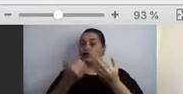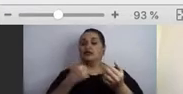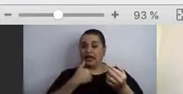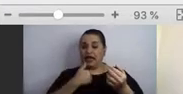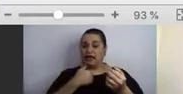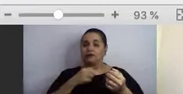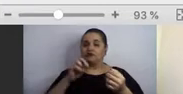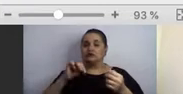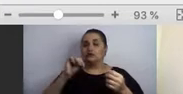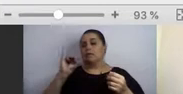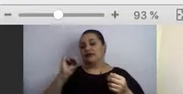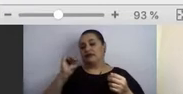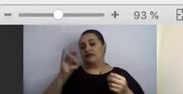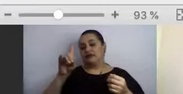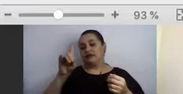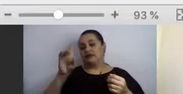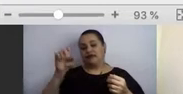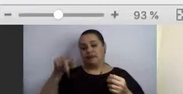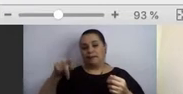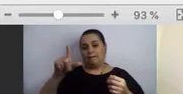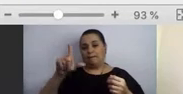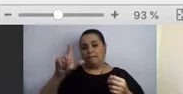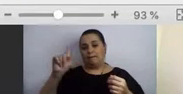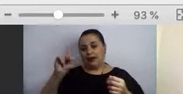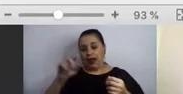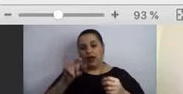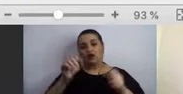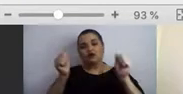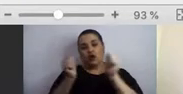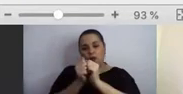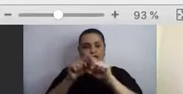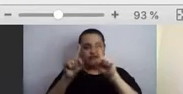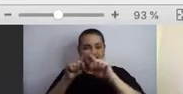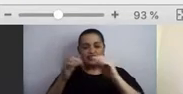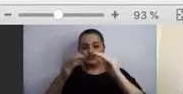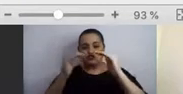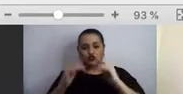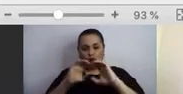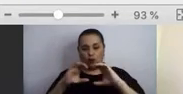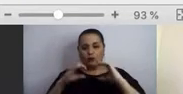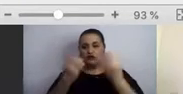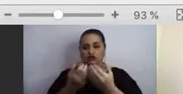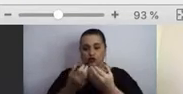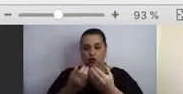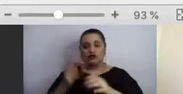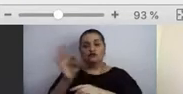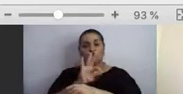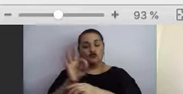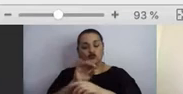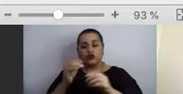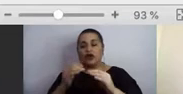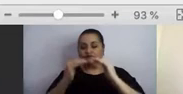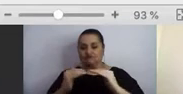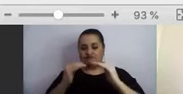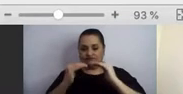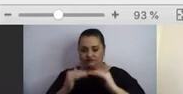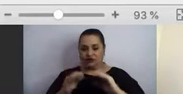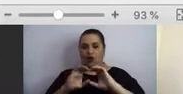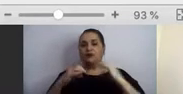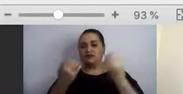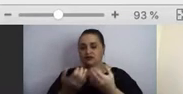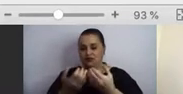Mideplan. Ellos nos acompañan en varias subcomisiones. La comisión funciona a través de distintas subcomisiones y, por supuesto, un plan